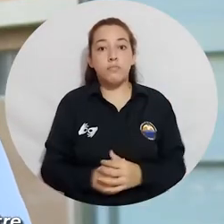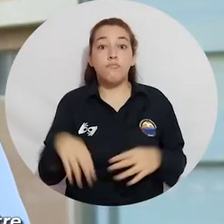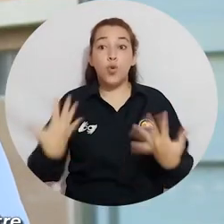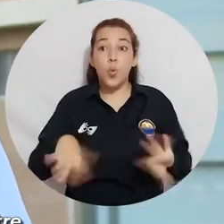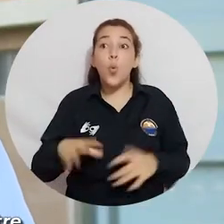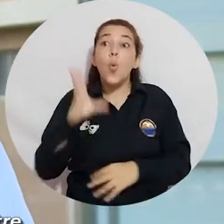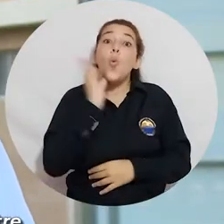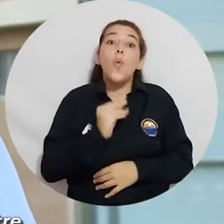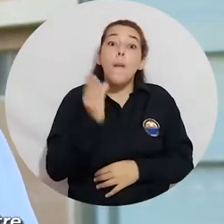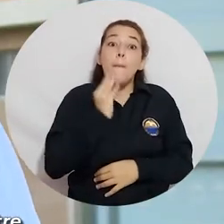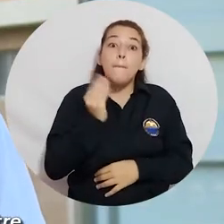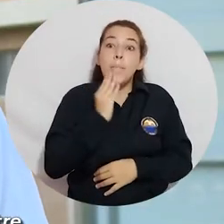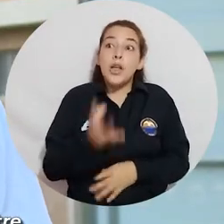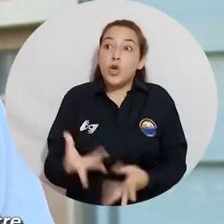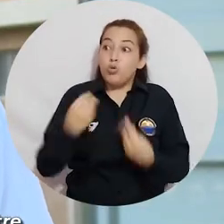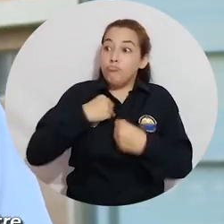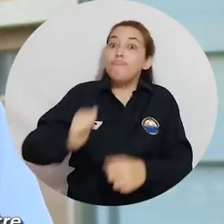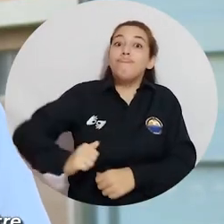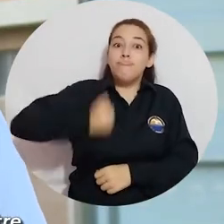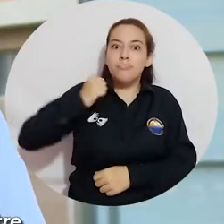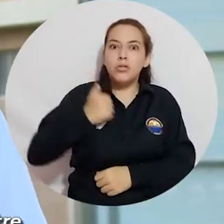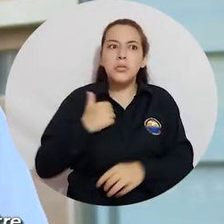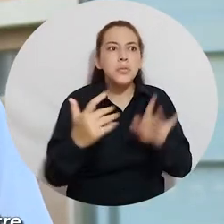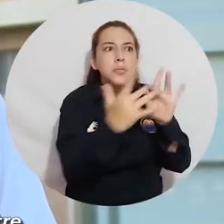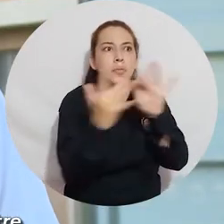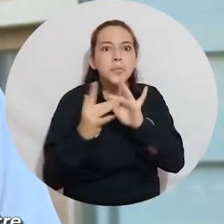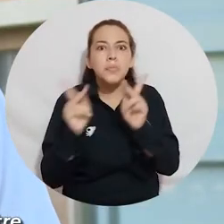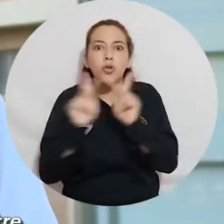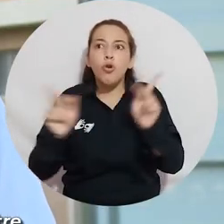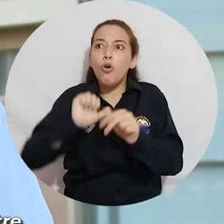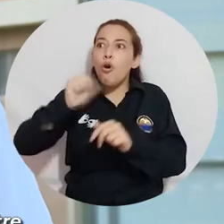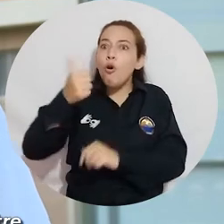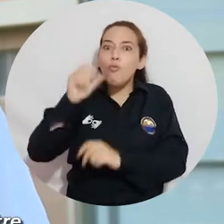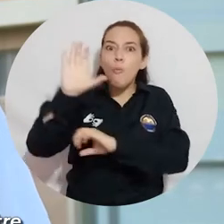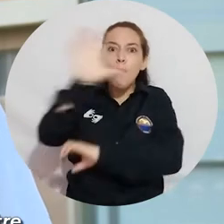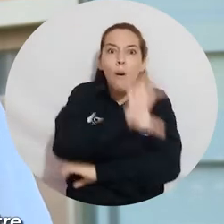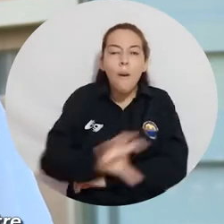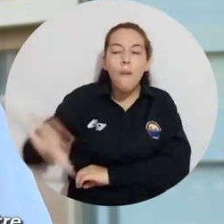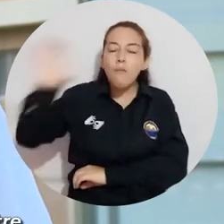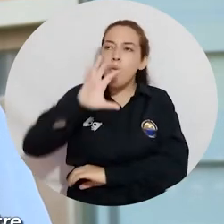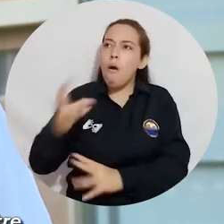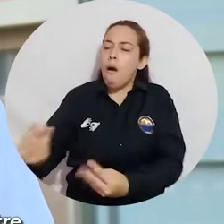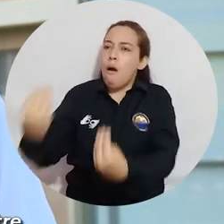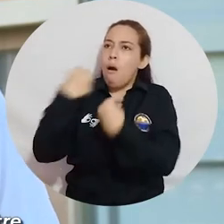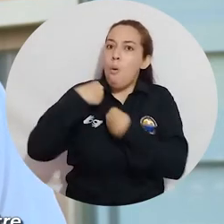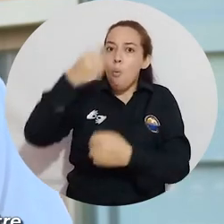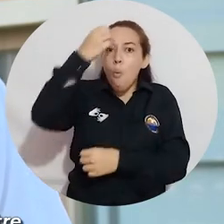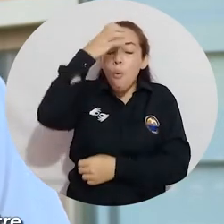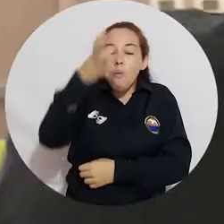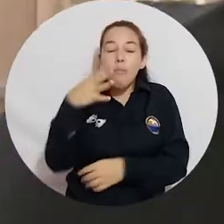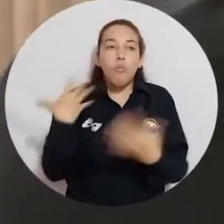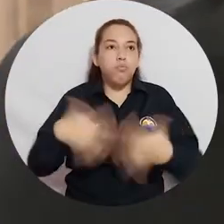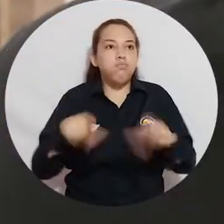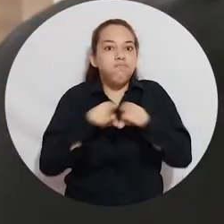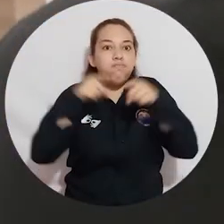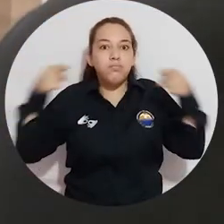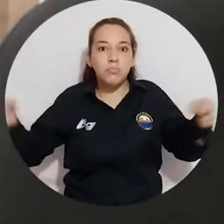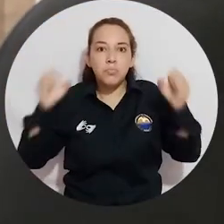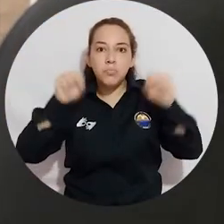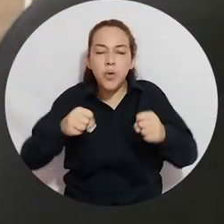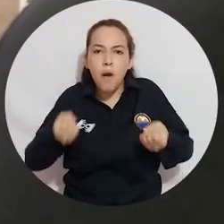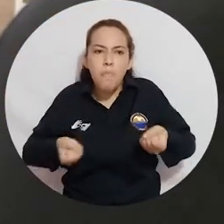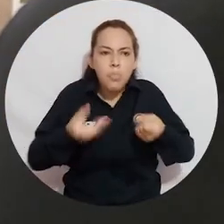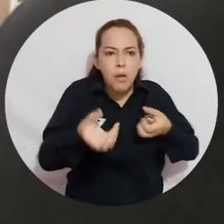una experiencia provechosa y enriquecedora debido a que podemos interactuar con personas extranjeras donde nos imparten un conocimiento bastante amplio para que puedan